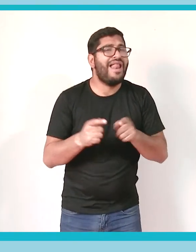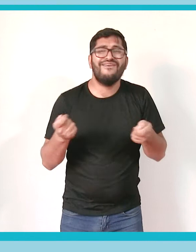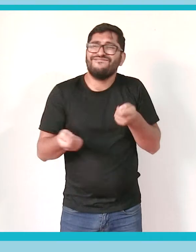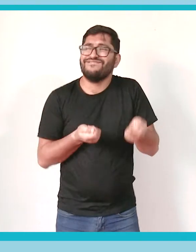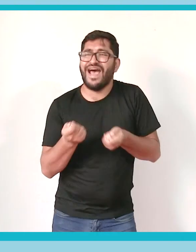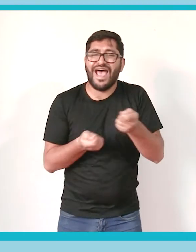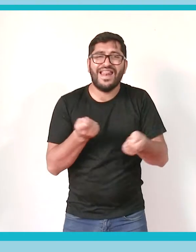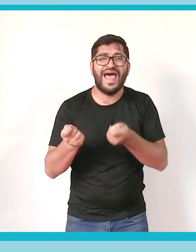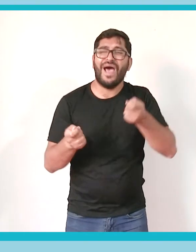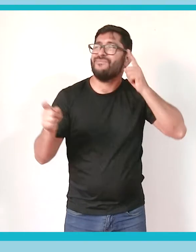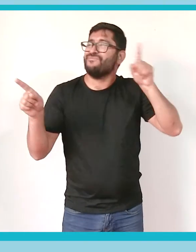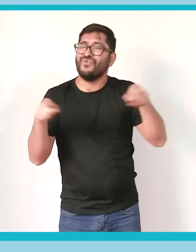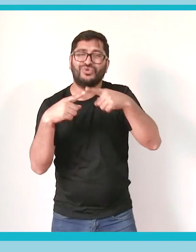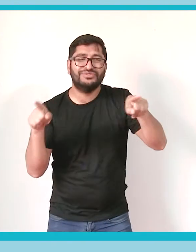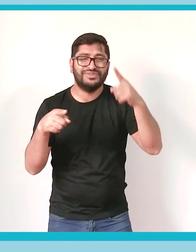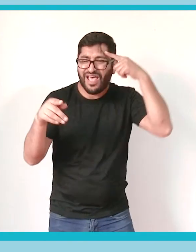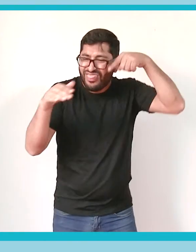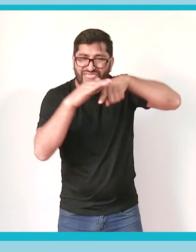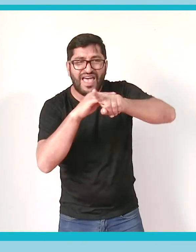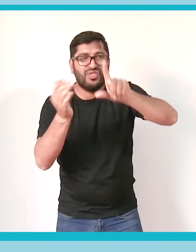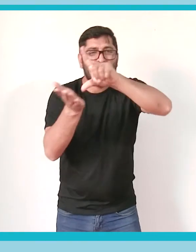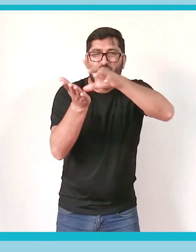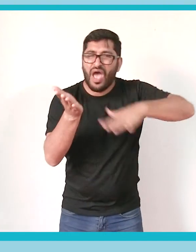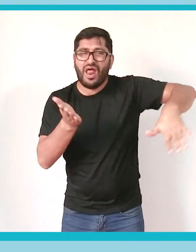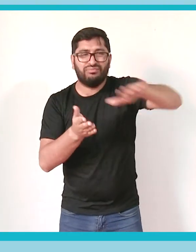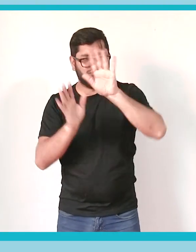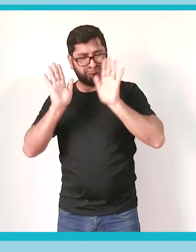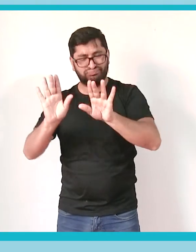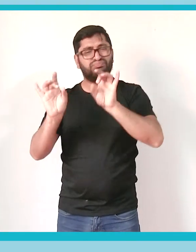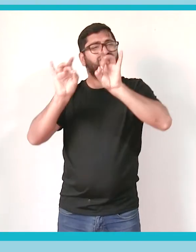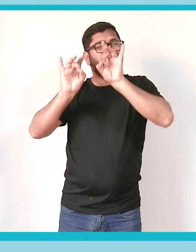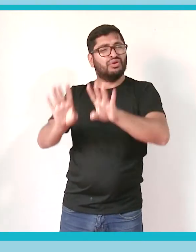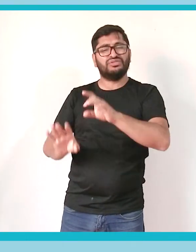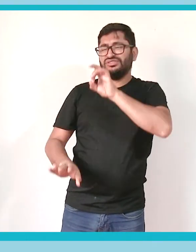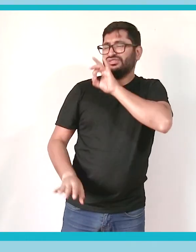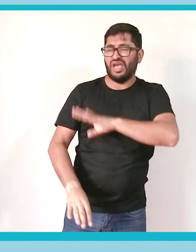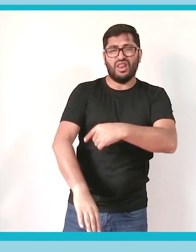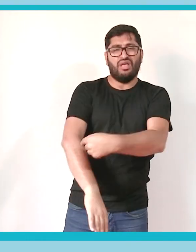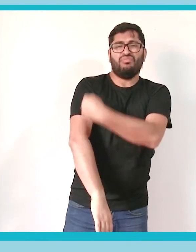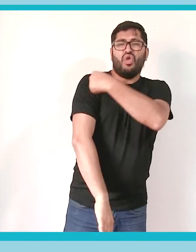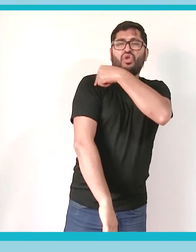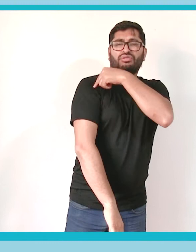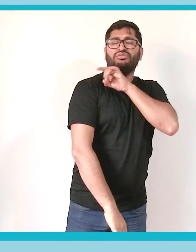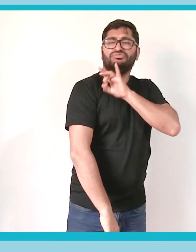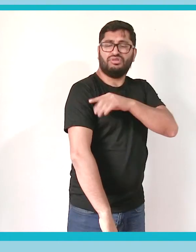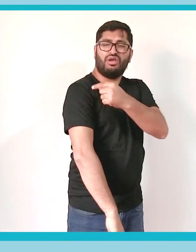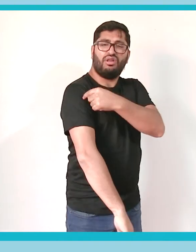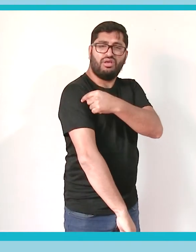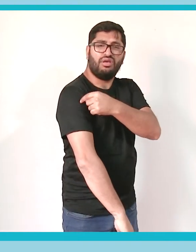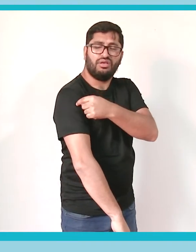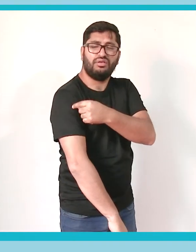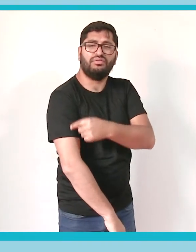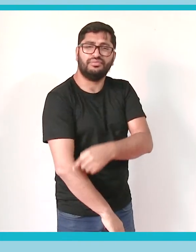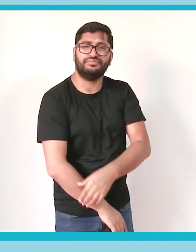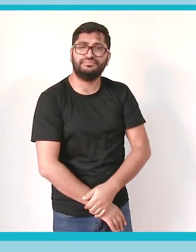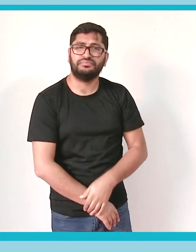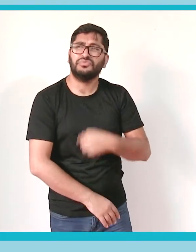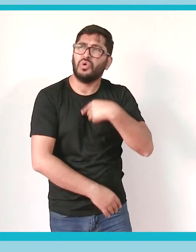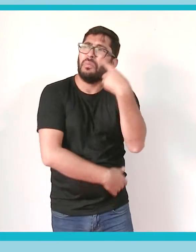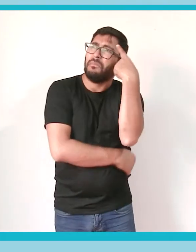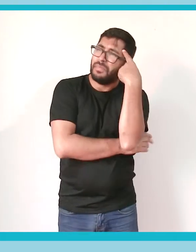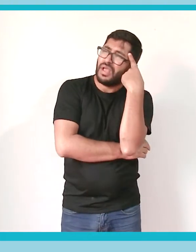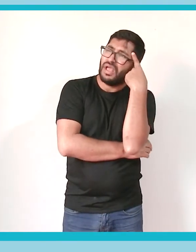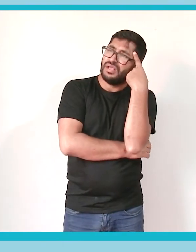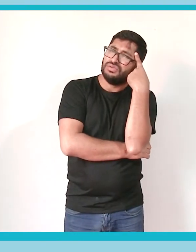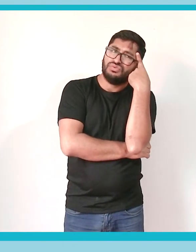dimos, con la danza y la música, entramos para todo Chile, de Arica a Punta Arenas. Yo pienso